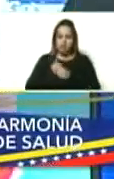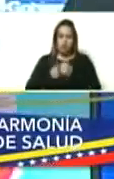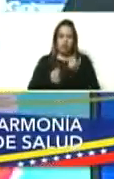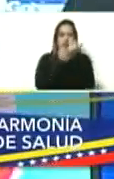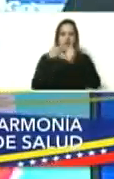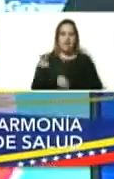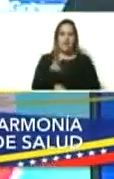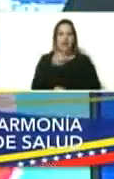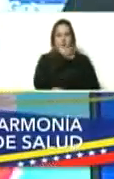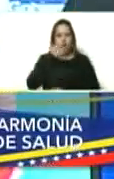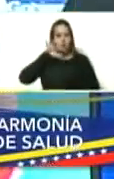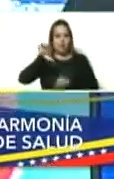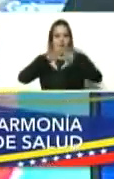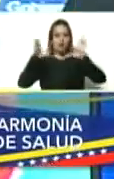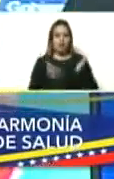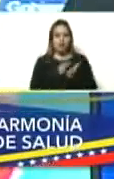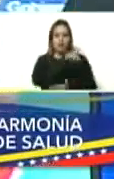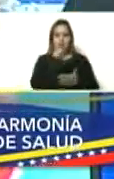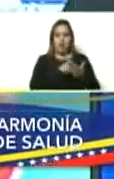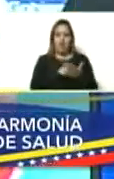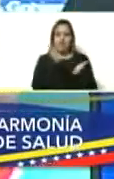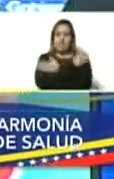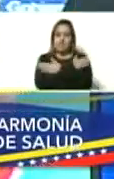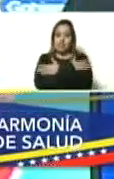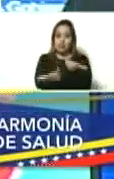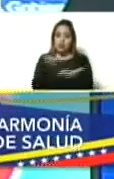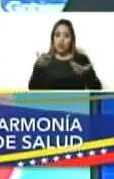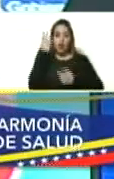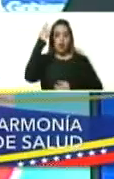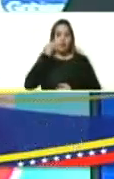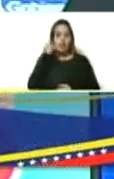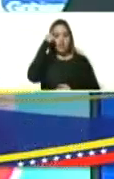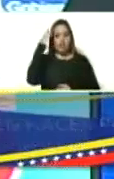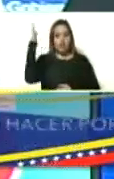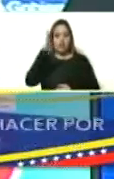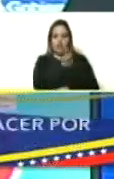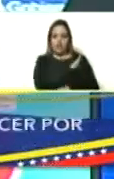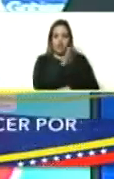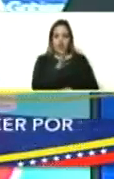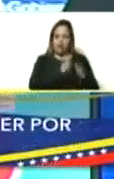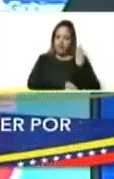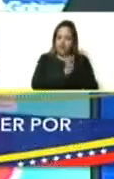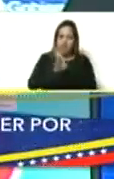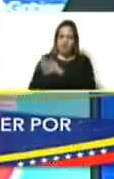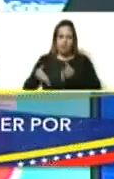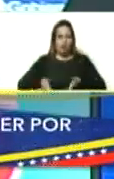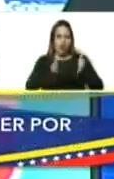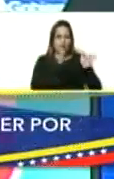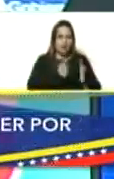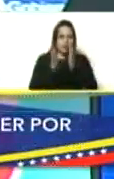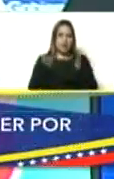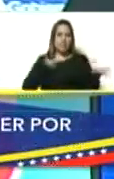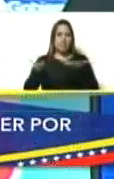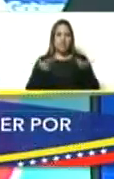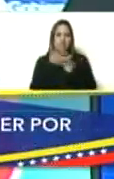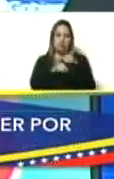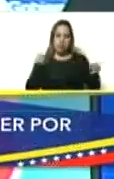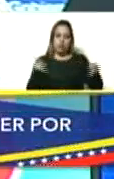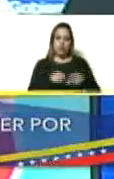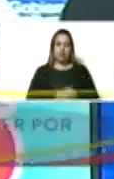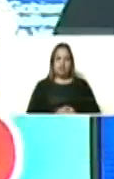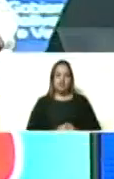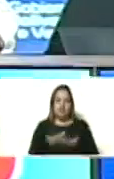mejor patria del mundo entero? Felicidades, muchachos, que Dios los bendiga. Vayan por los caminos, pues, del servicio público,